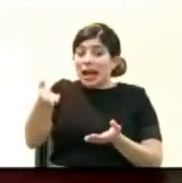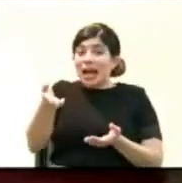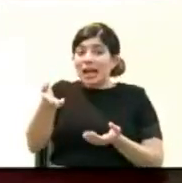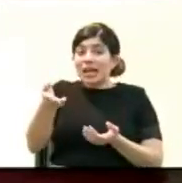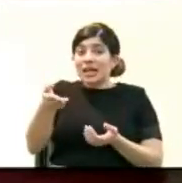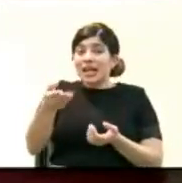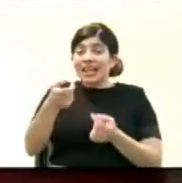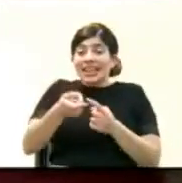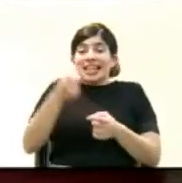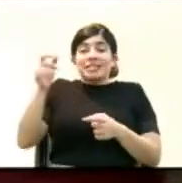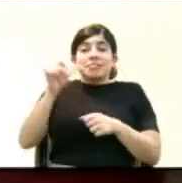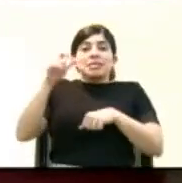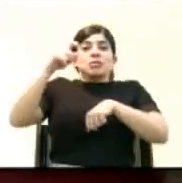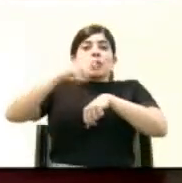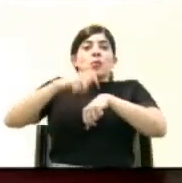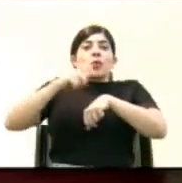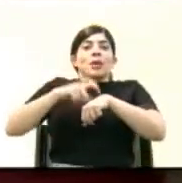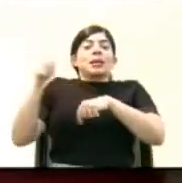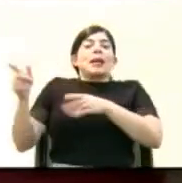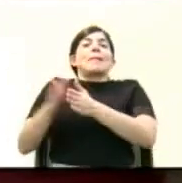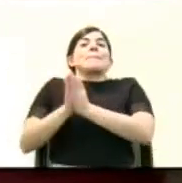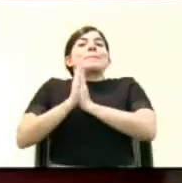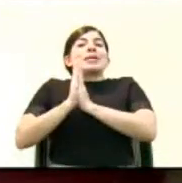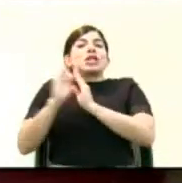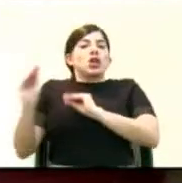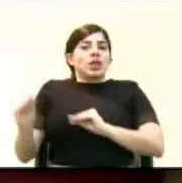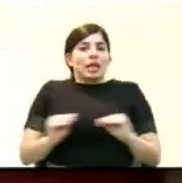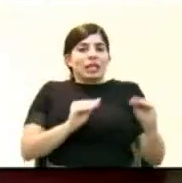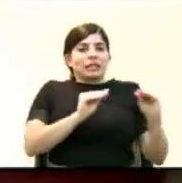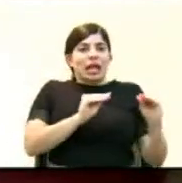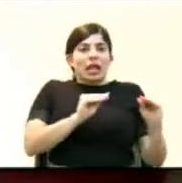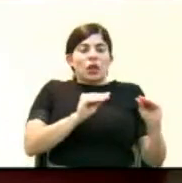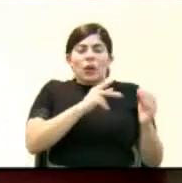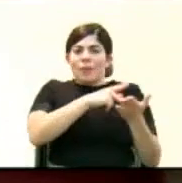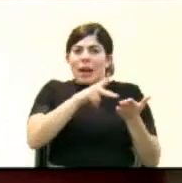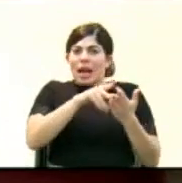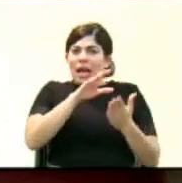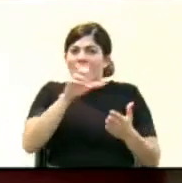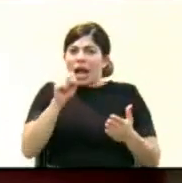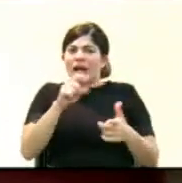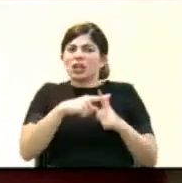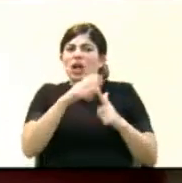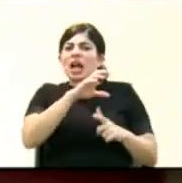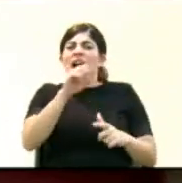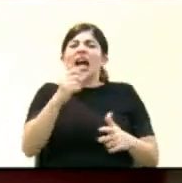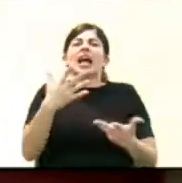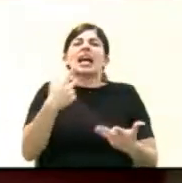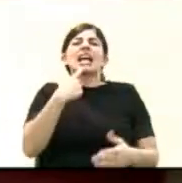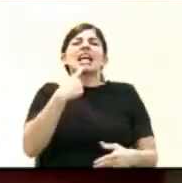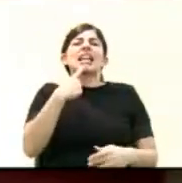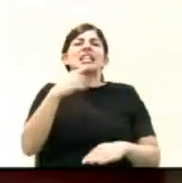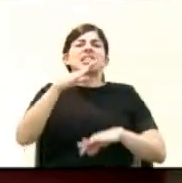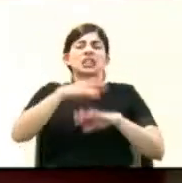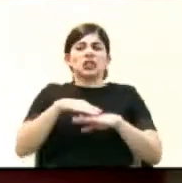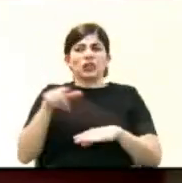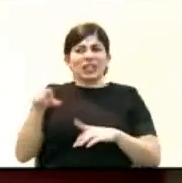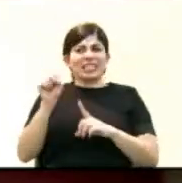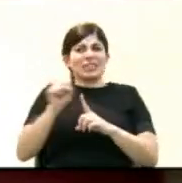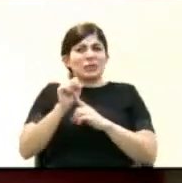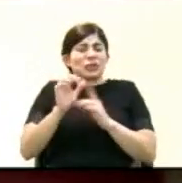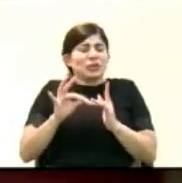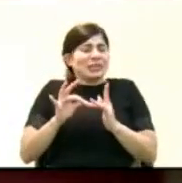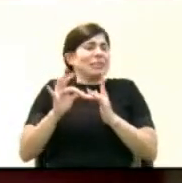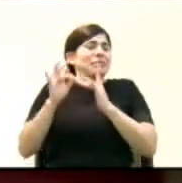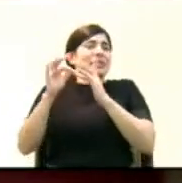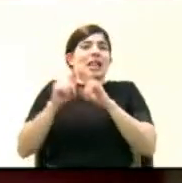cancelados desde el momento que ellos pidieron el traslado. ¿Cuál es la posición de la caja del Seguro Social ante casos tan